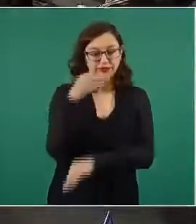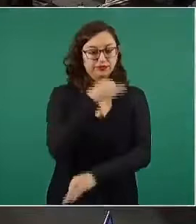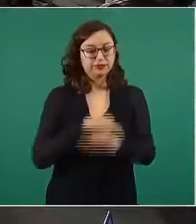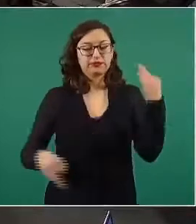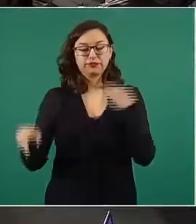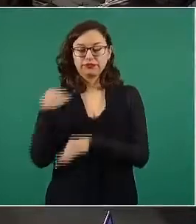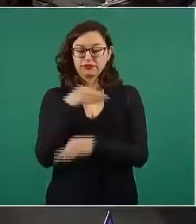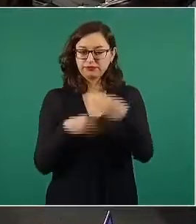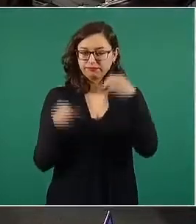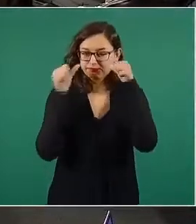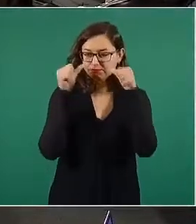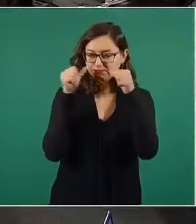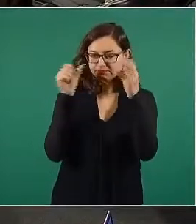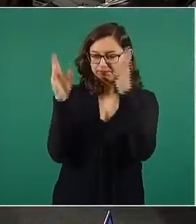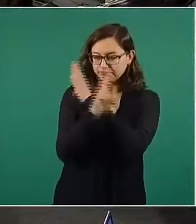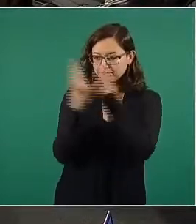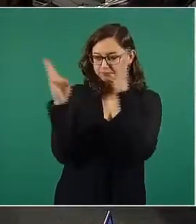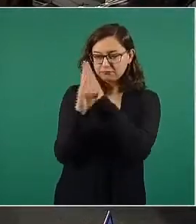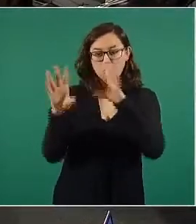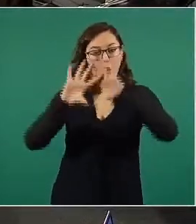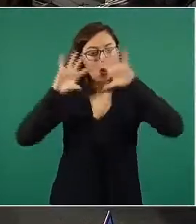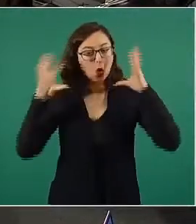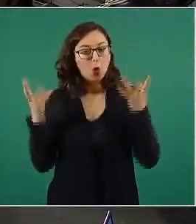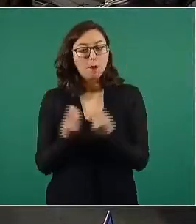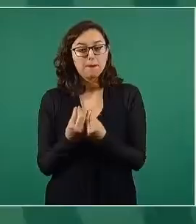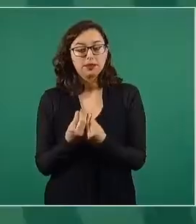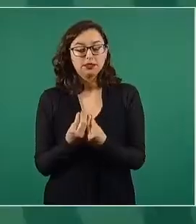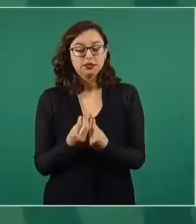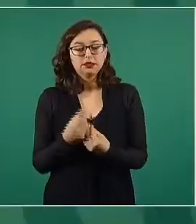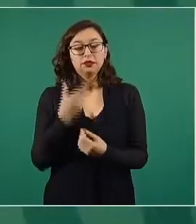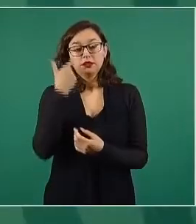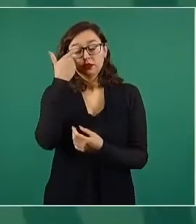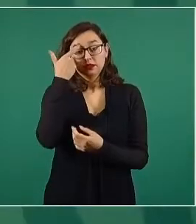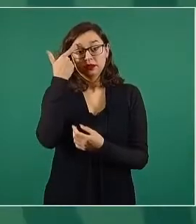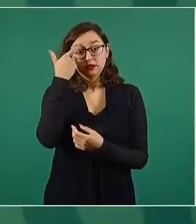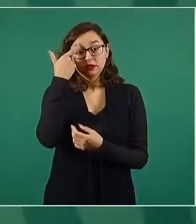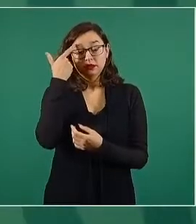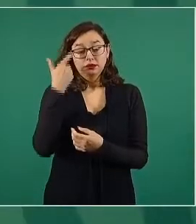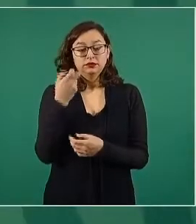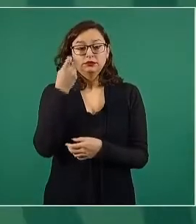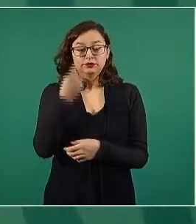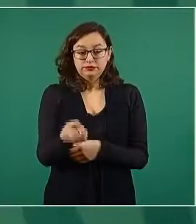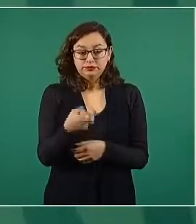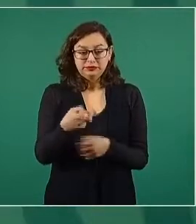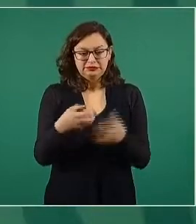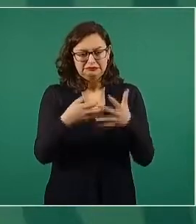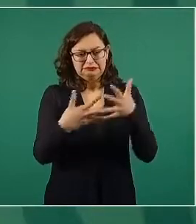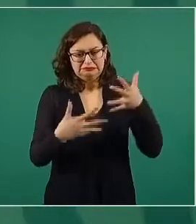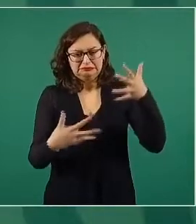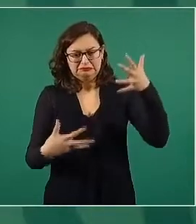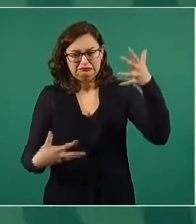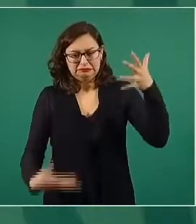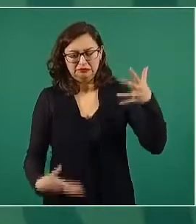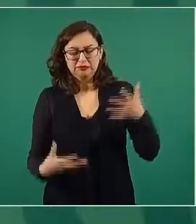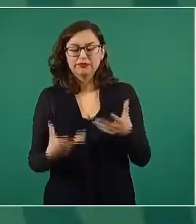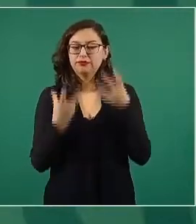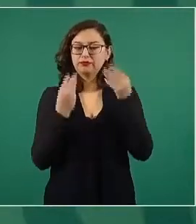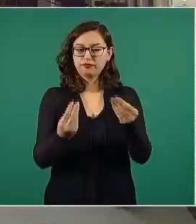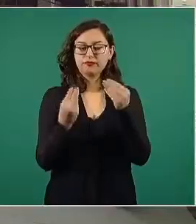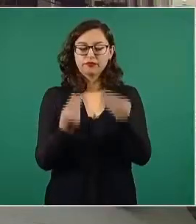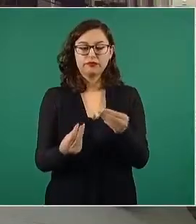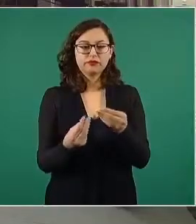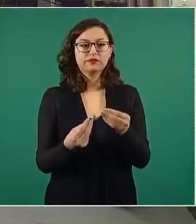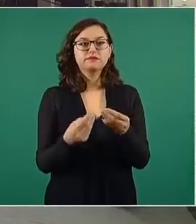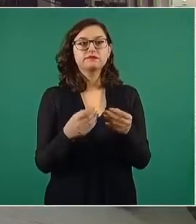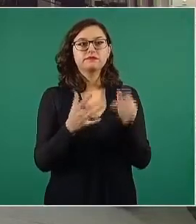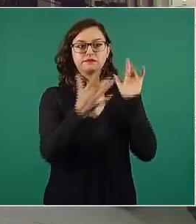enviaba. Todo esto se va replicando, es decir, hay lo que ellos llamaban una red de